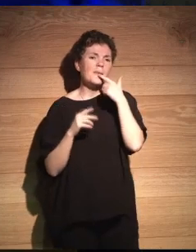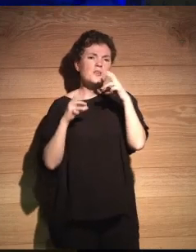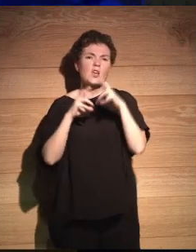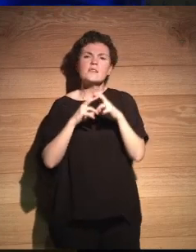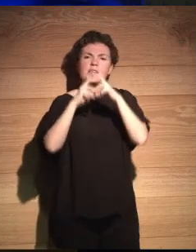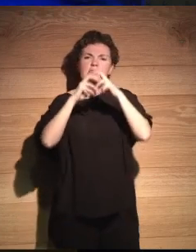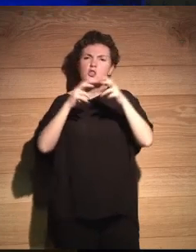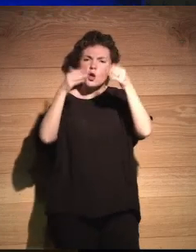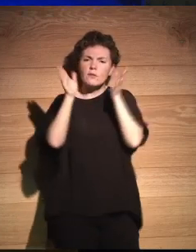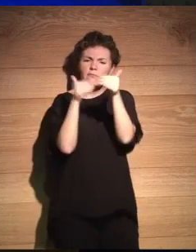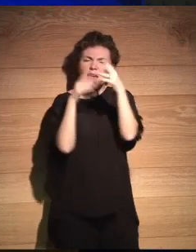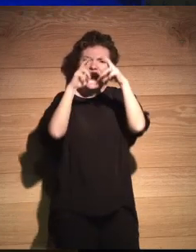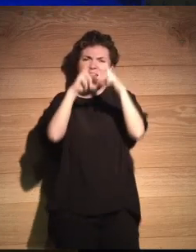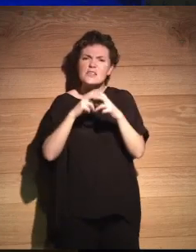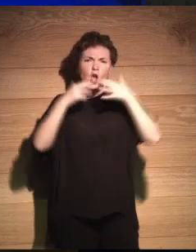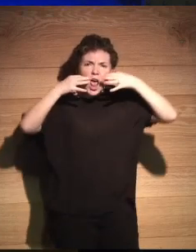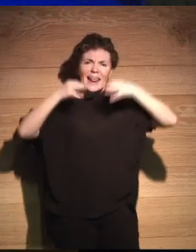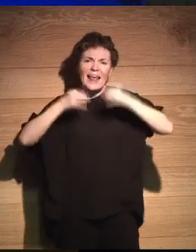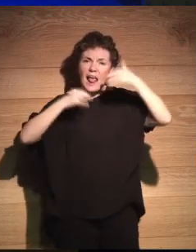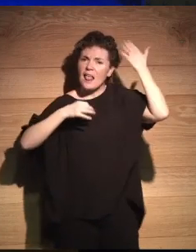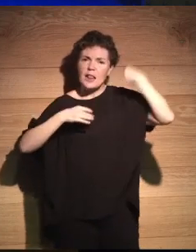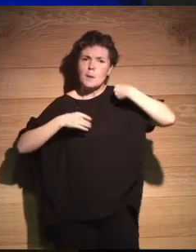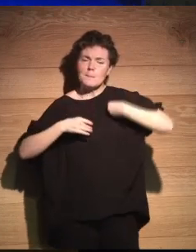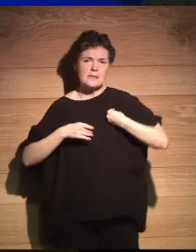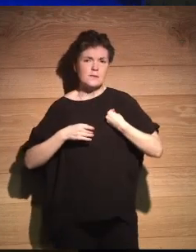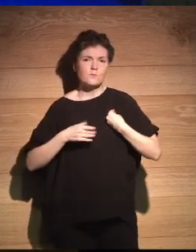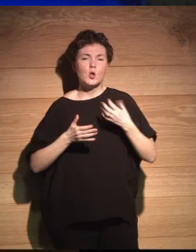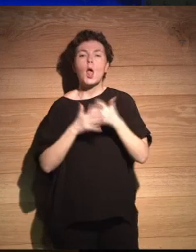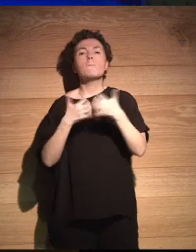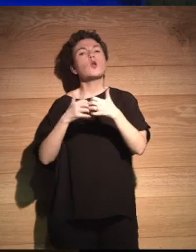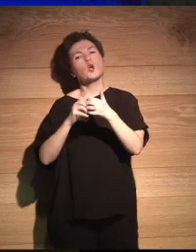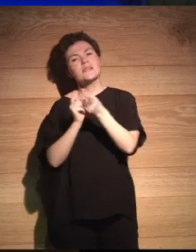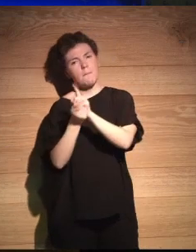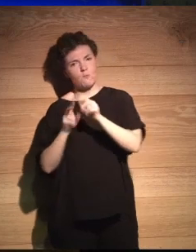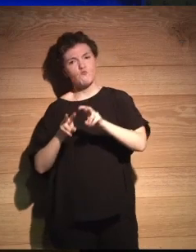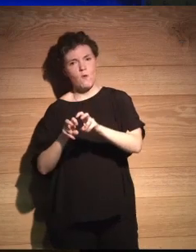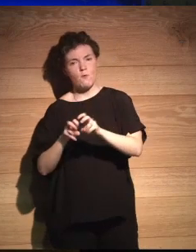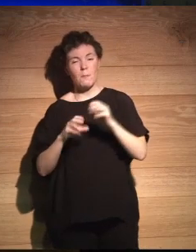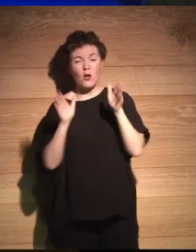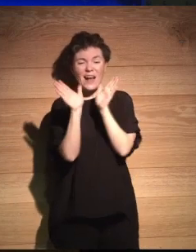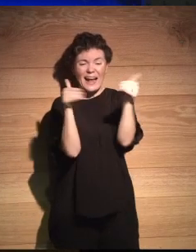son originales, son las de entonces, y también todos los aparatos que están ahí, menos los motores que son nuevos.